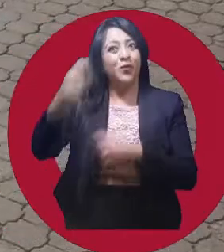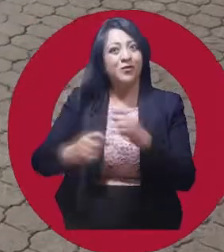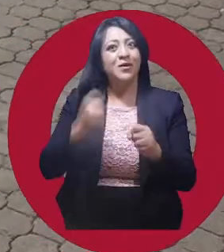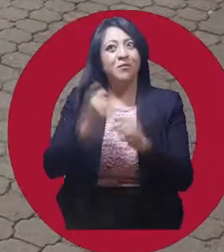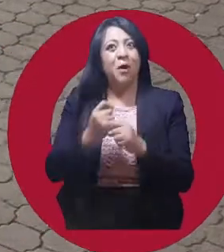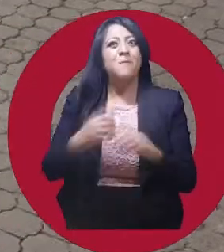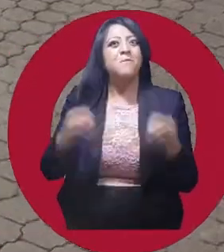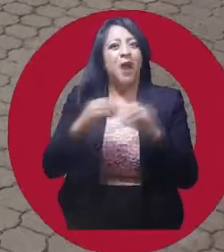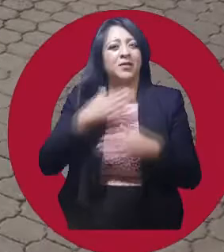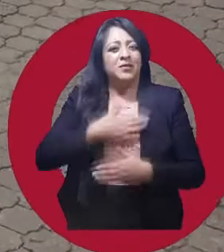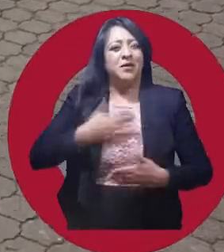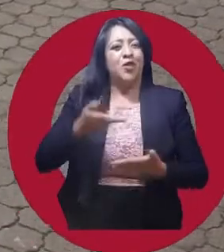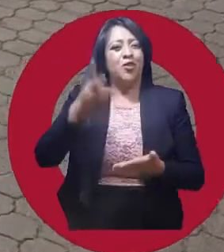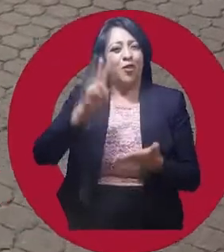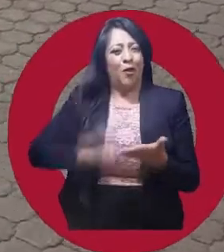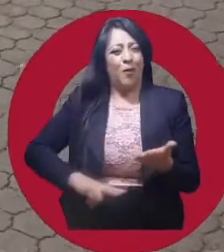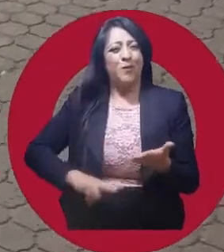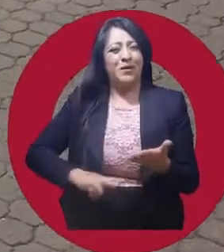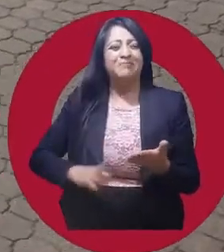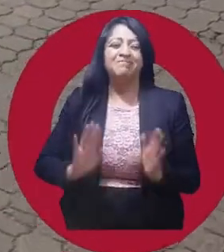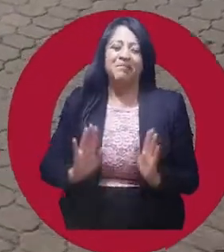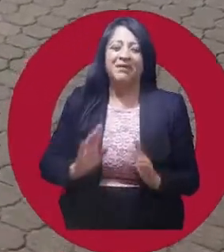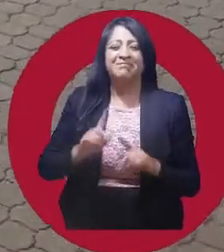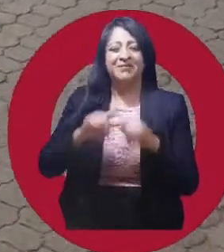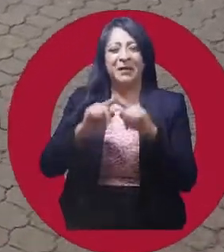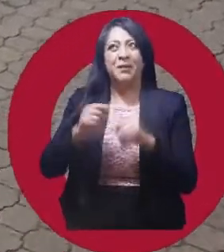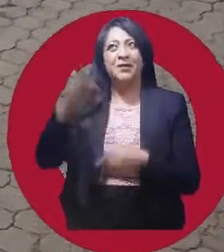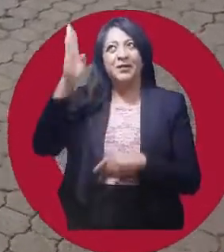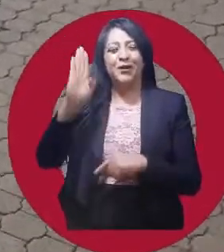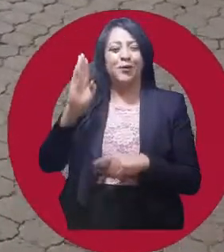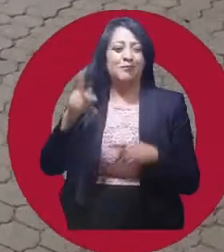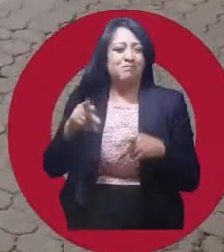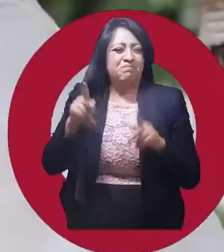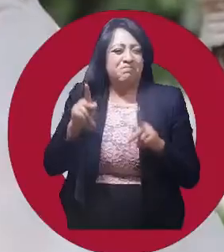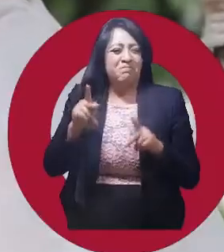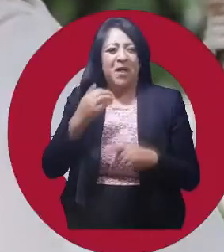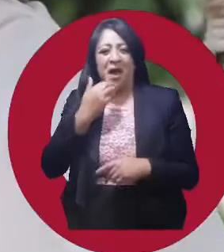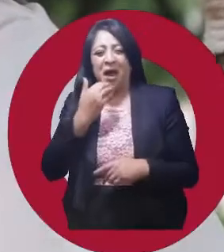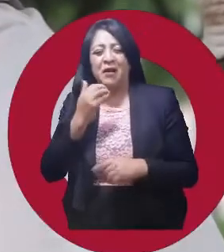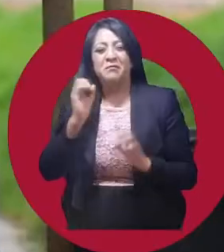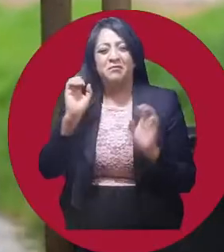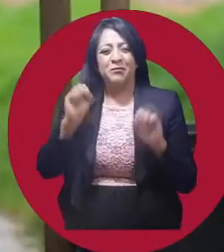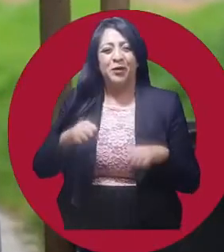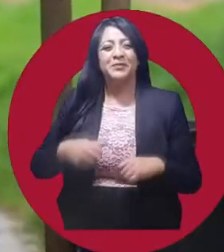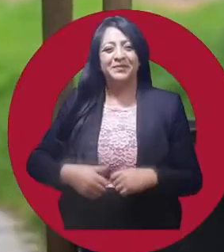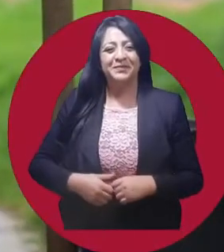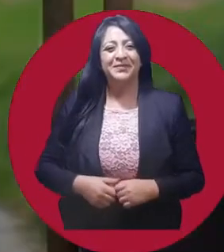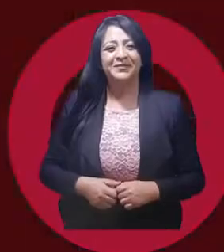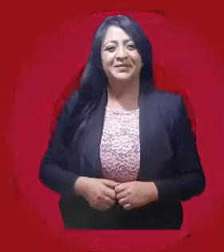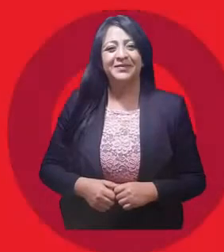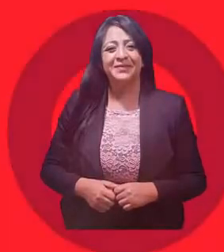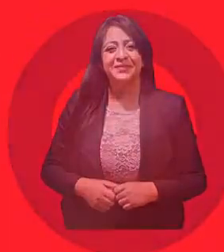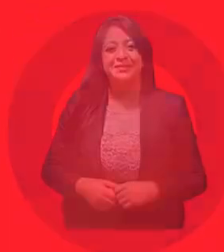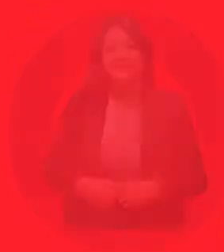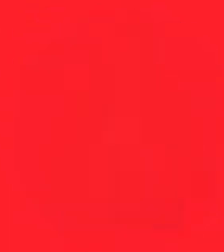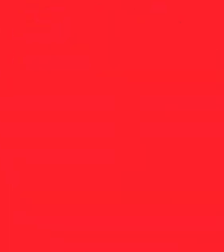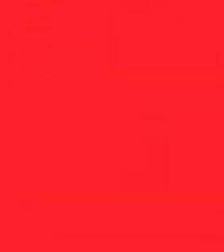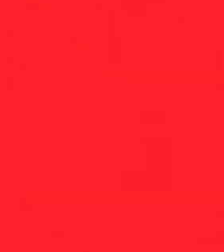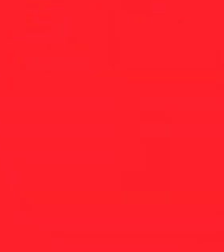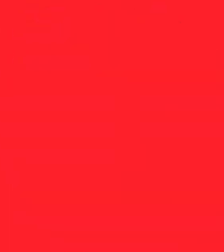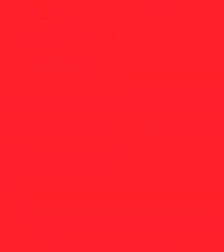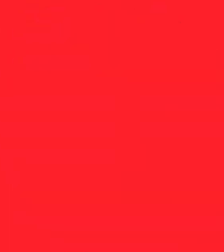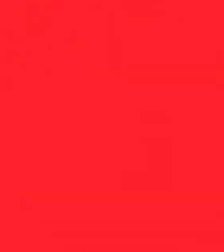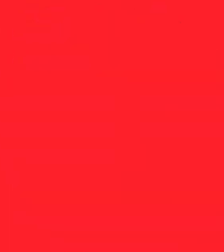otro año podrán disfrutar el doble o qué es. A no sé, no, si Dios admite y permite y no decide otra cosa. Niangunata